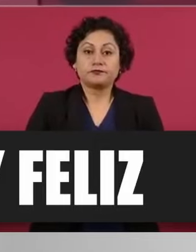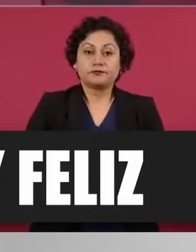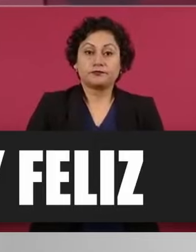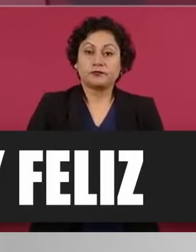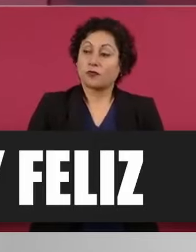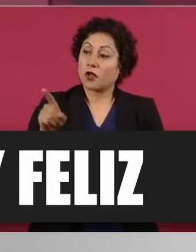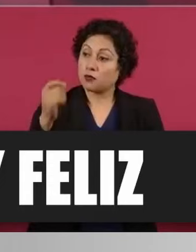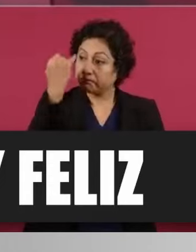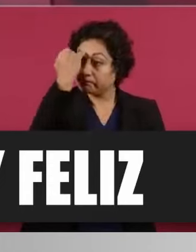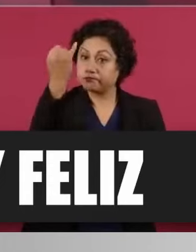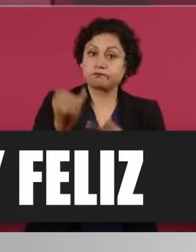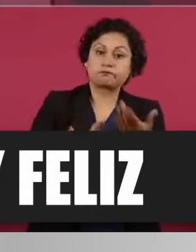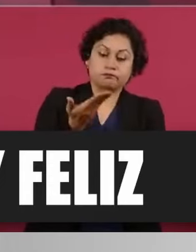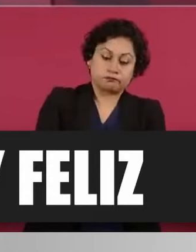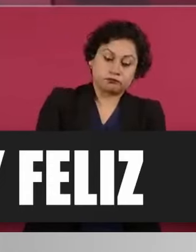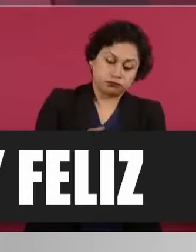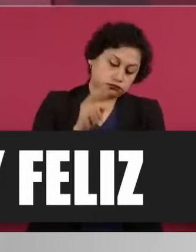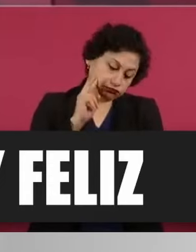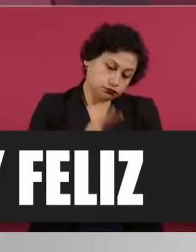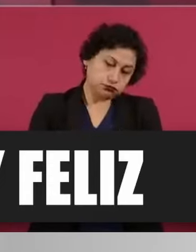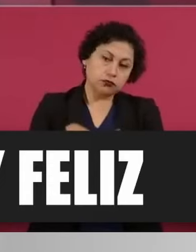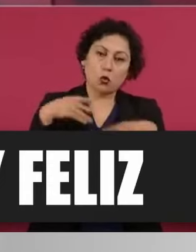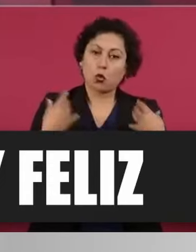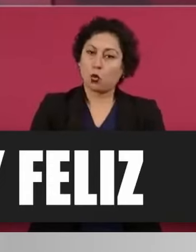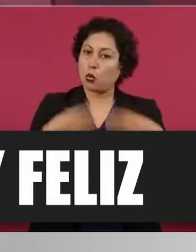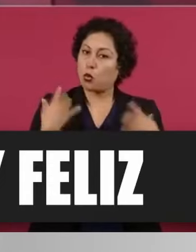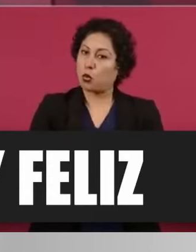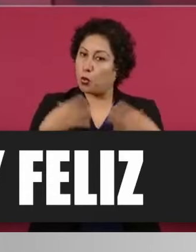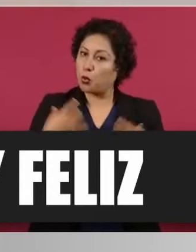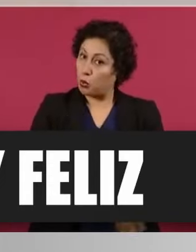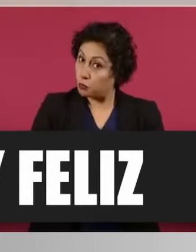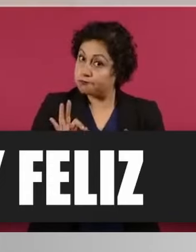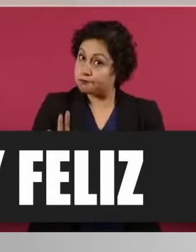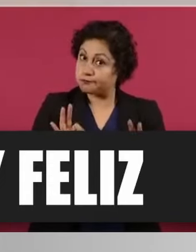muy buena para que se construyan